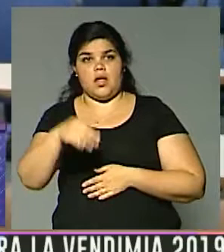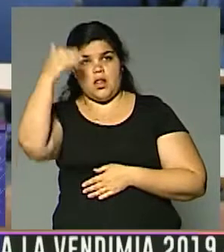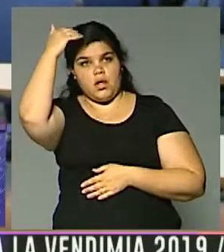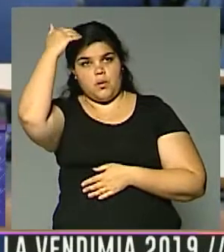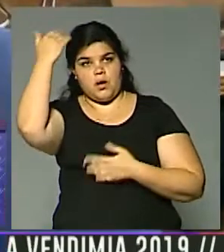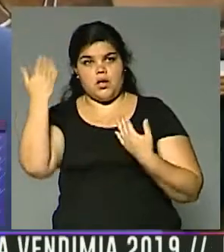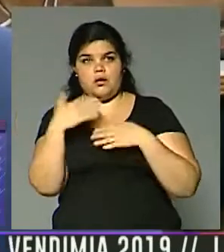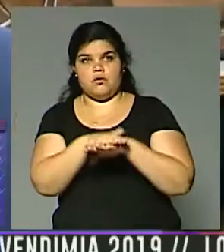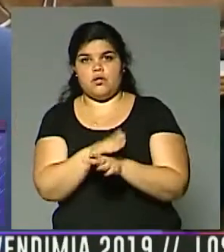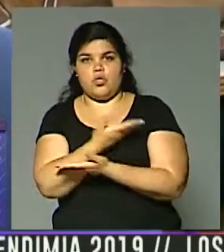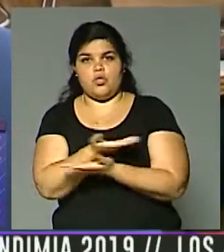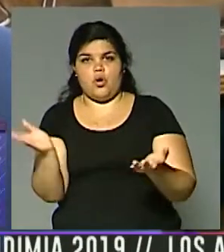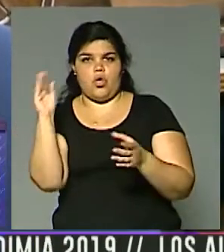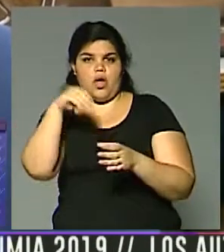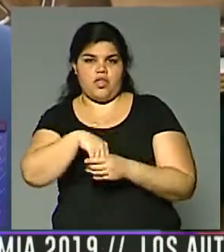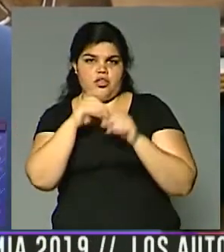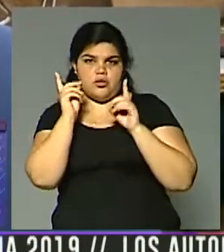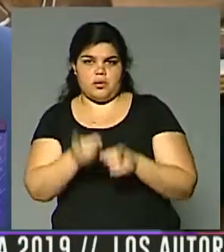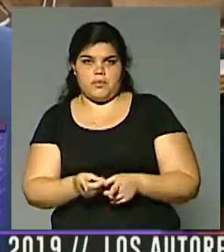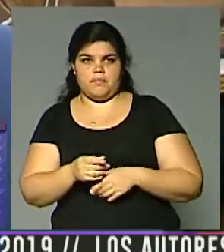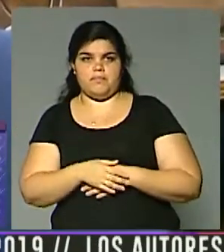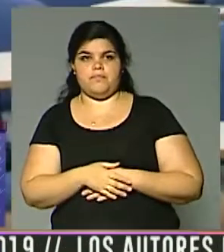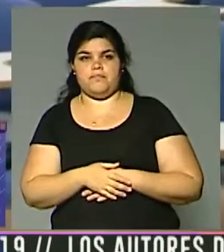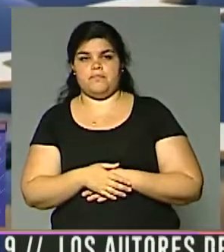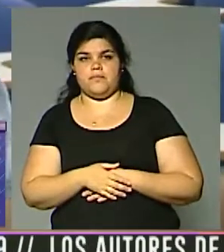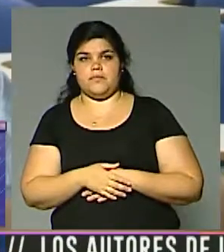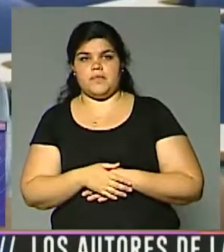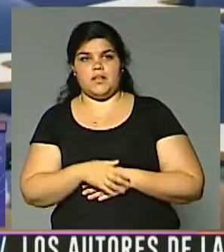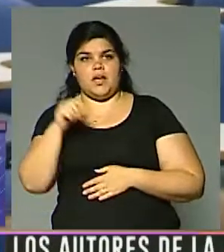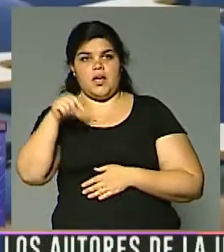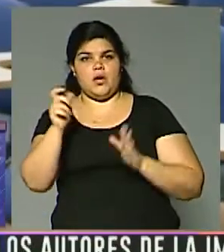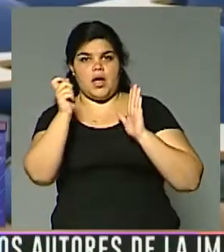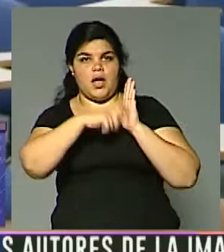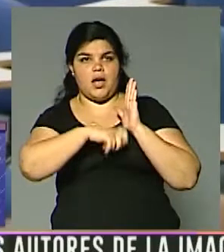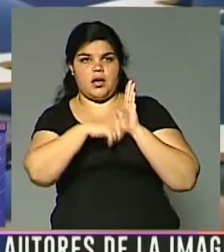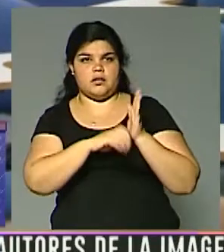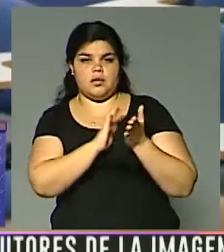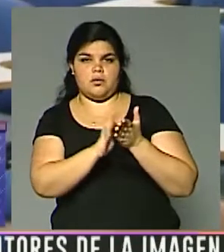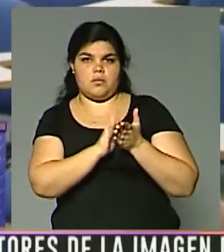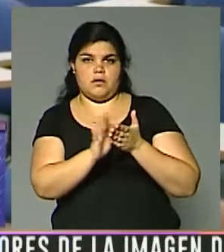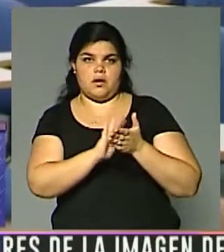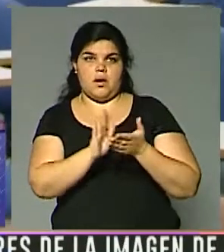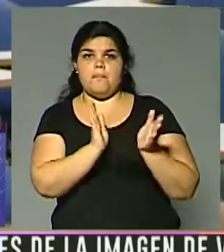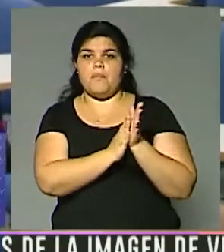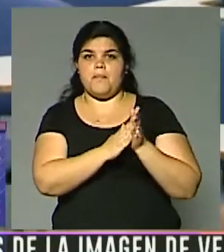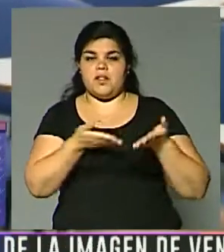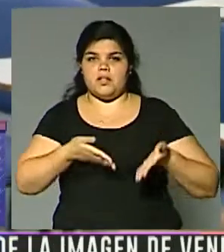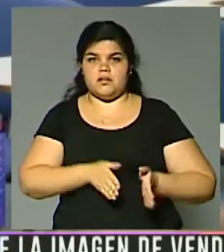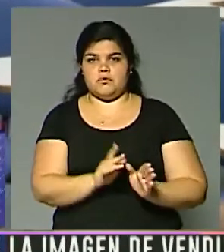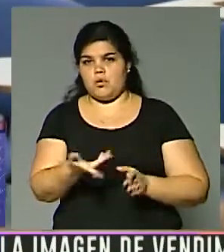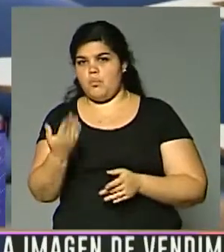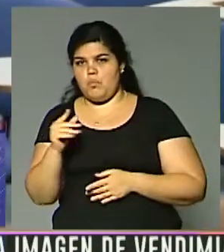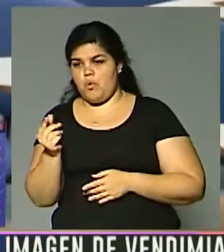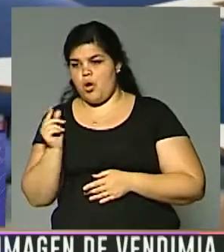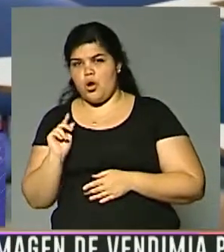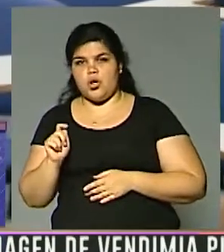estemos todos dentro de lo que decimos por ahora lo único que tenemos es el acta nueva en asís de la partida de nacimiento empezamos hace poquito los trámites del